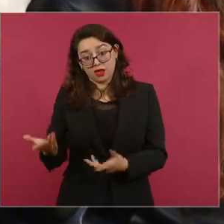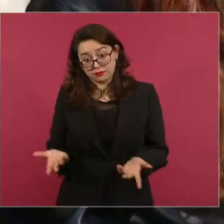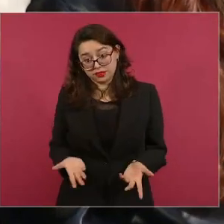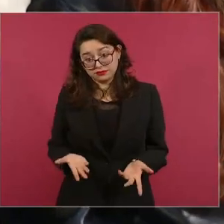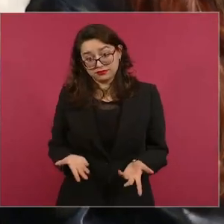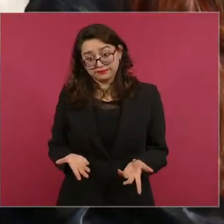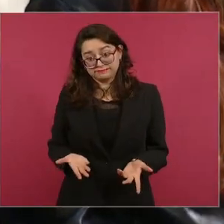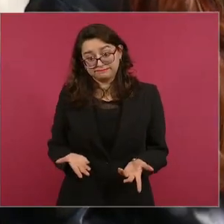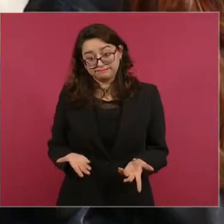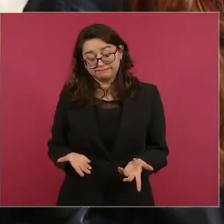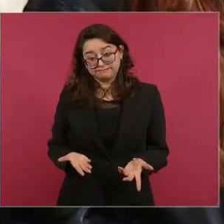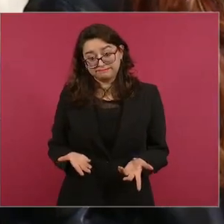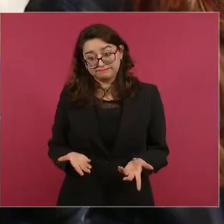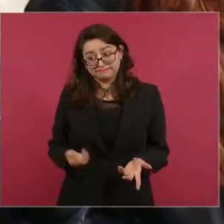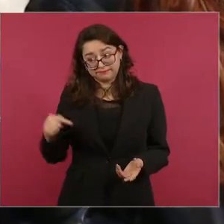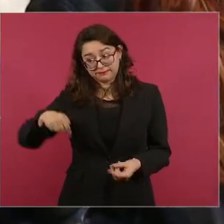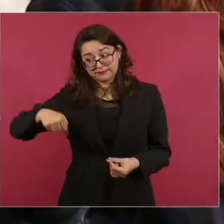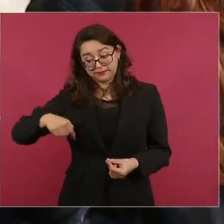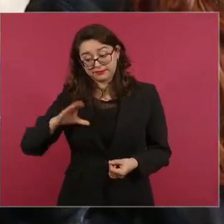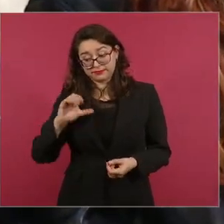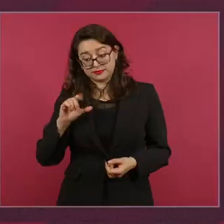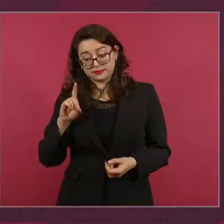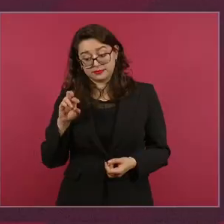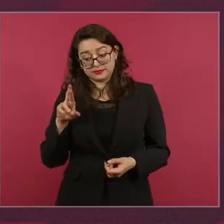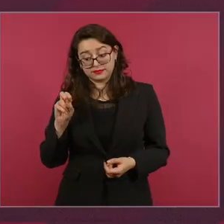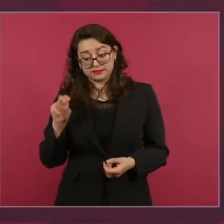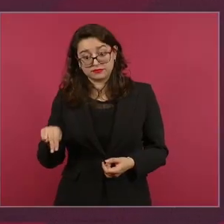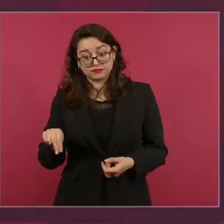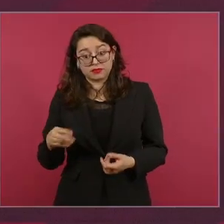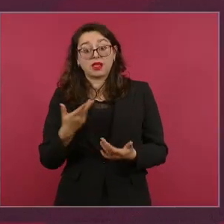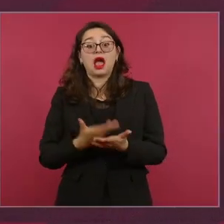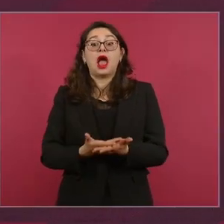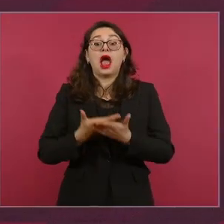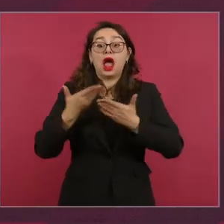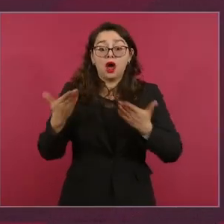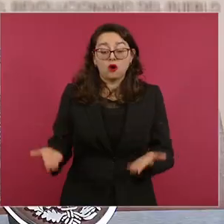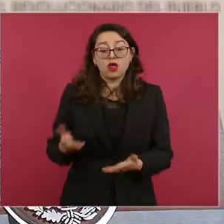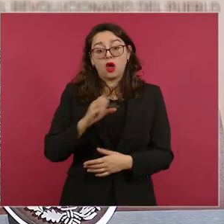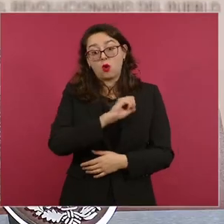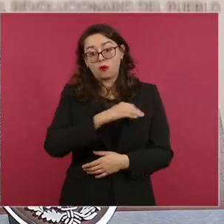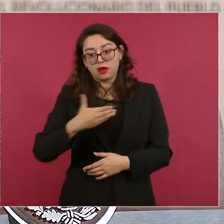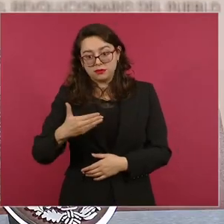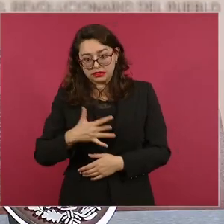Sí. Y la postura de Obama ahora es distinta